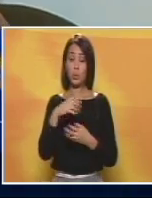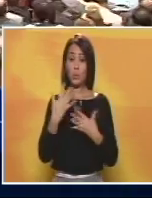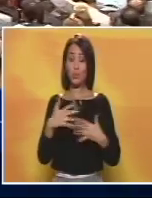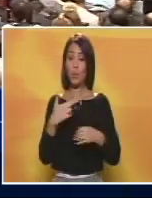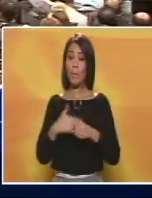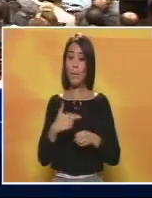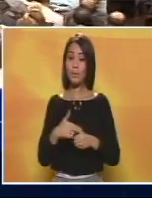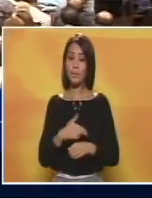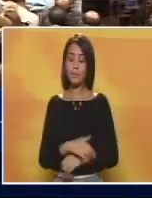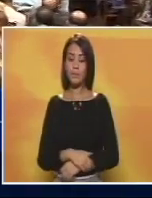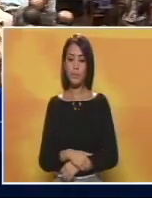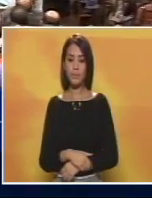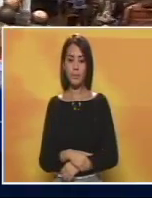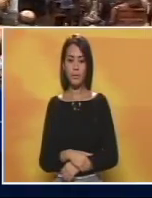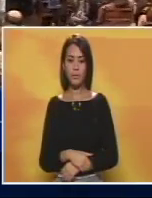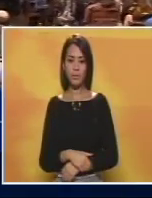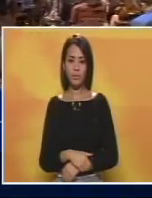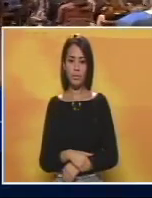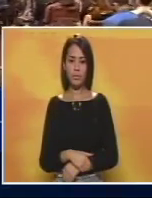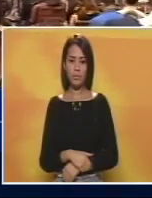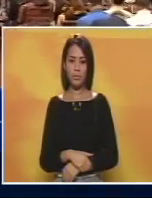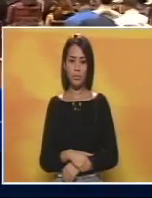Pero...